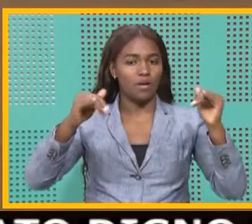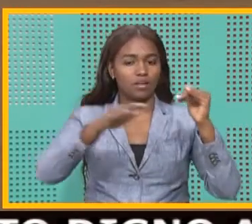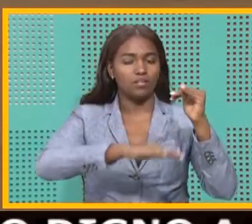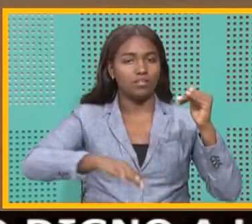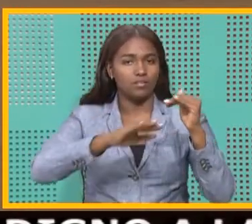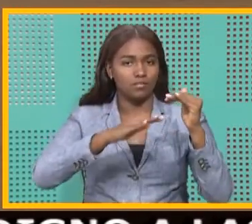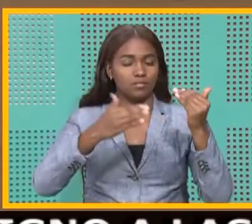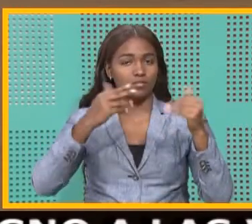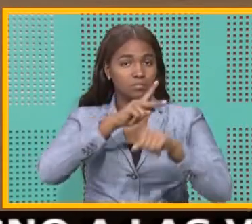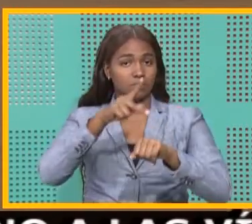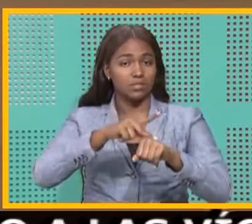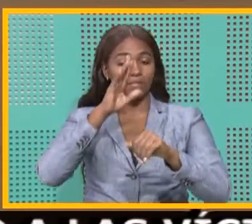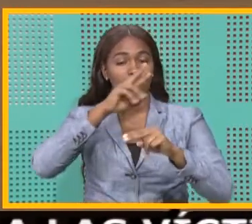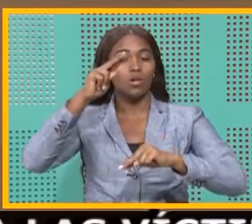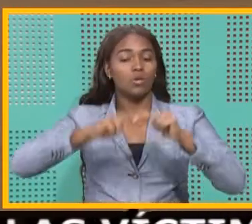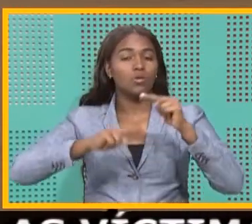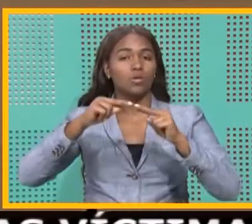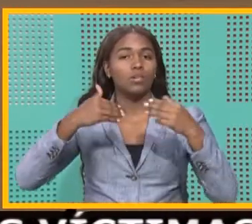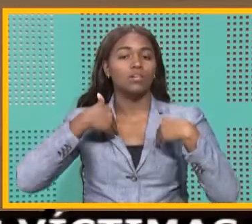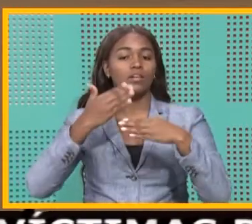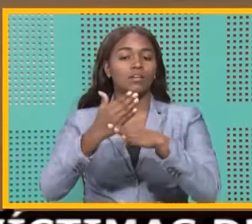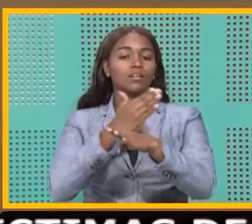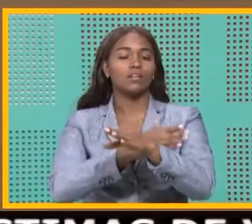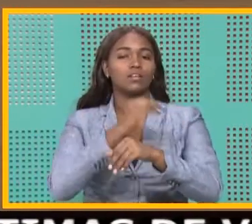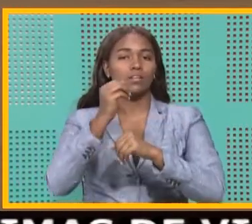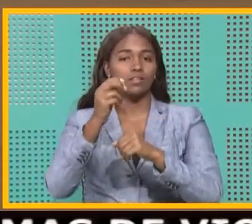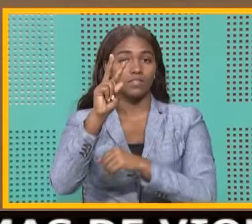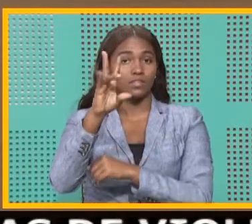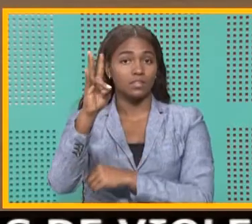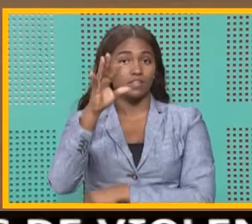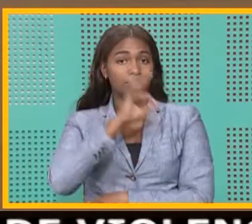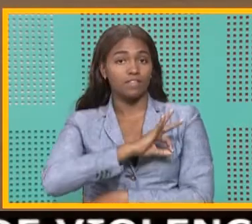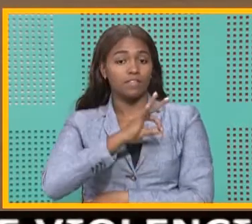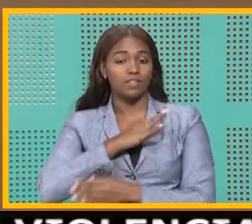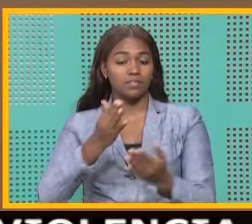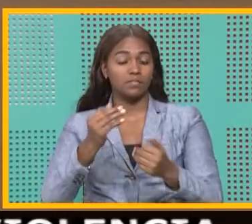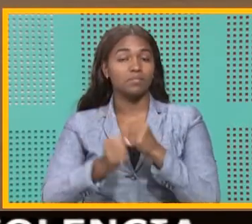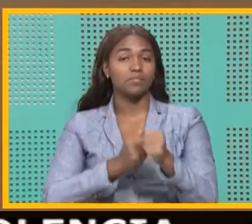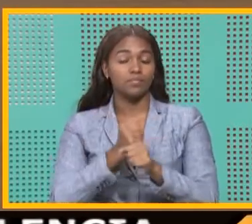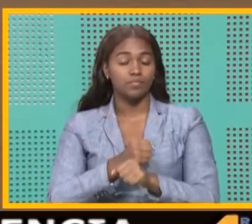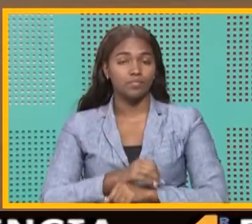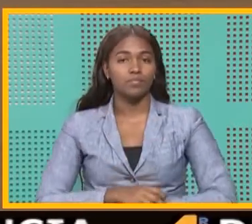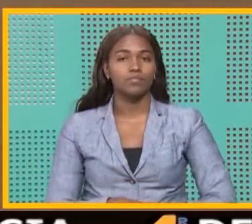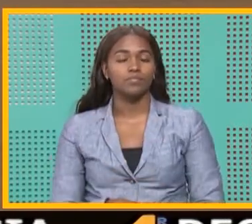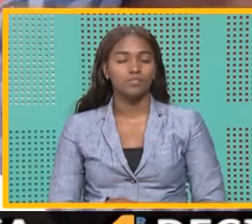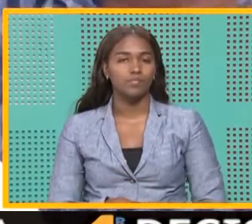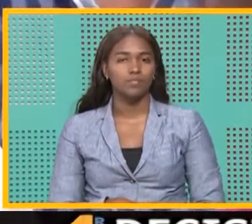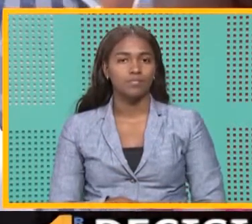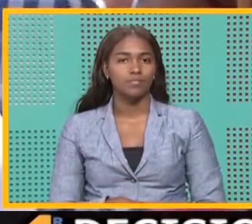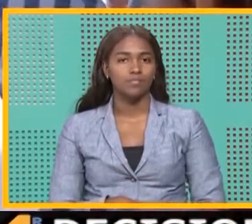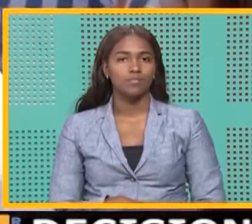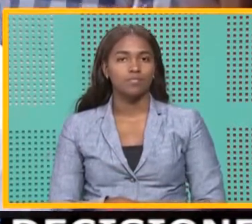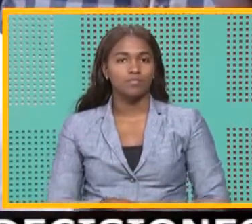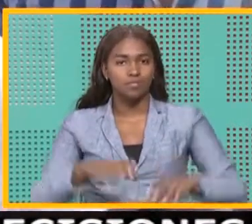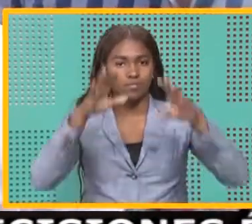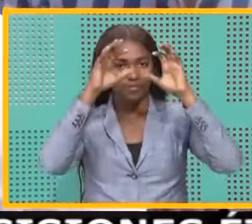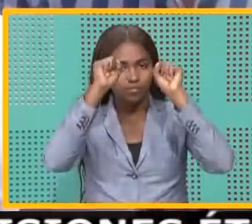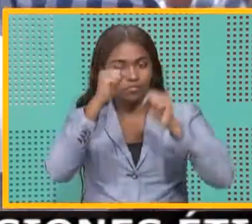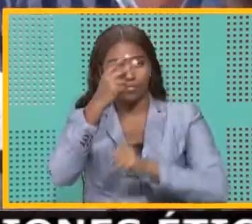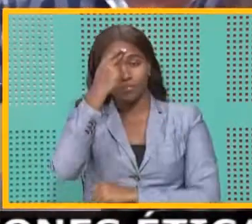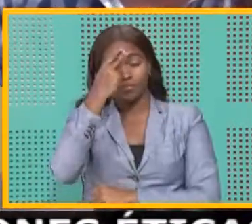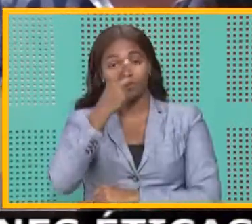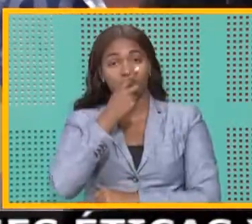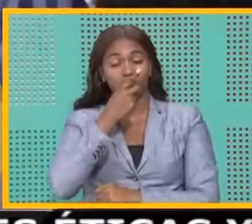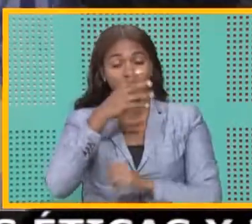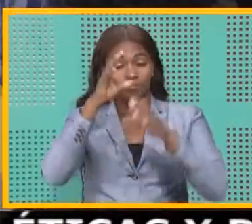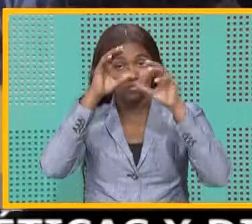Altagracia, estarán concluidos antes del 27 de febrero del presente año. El presidente de la República, licenciado